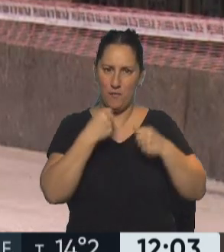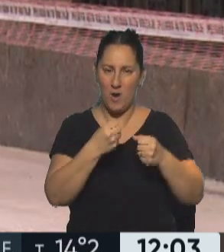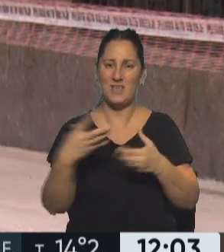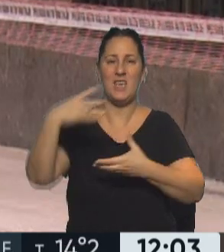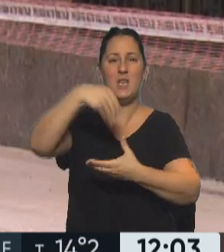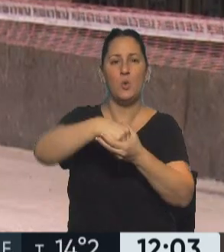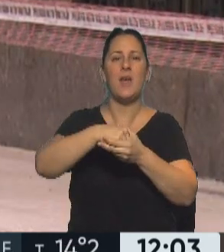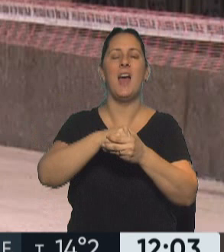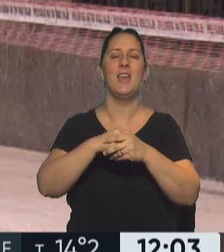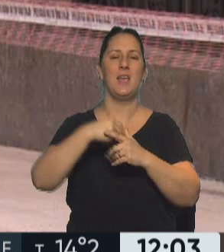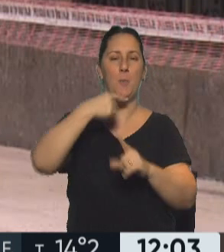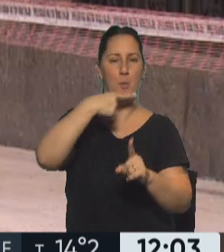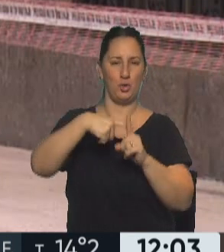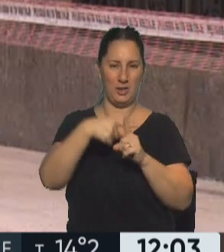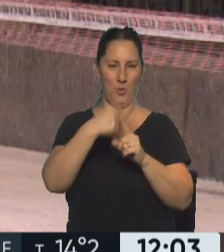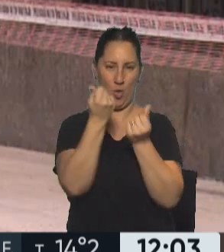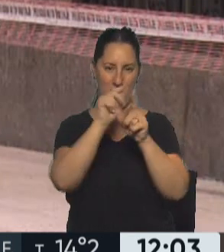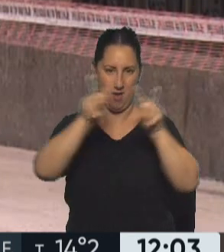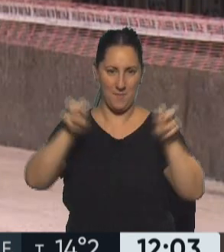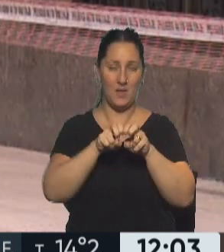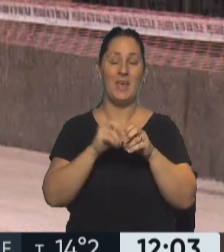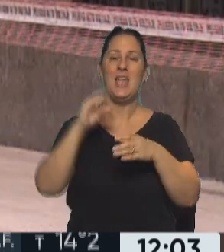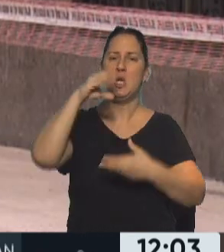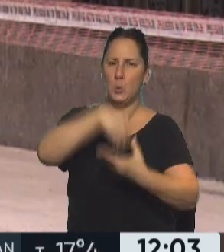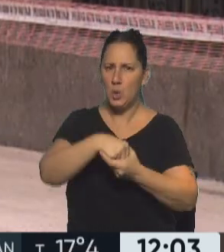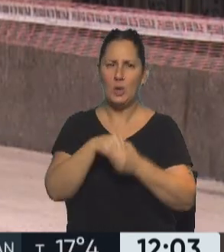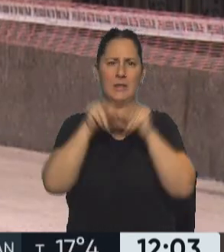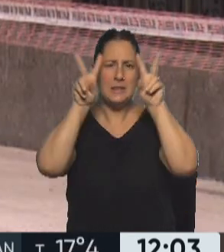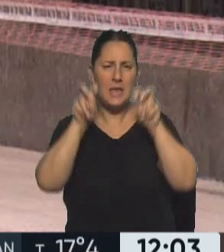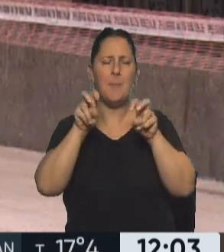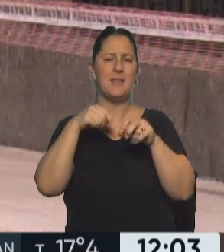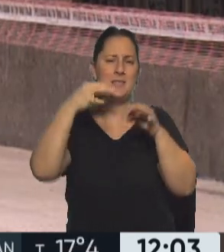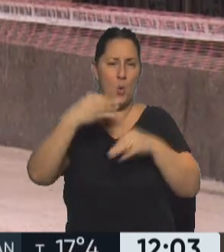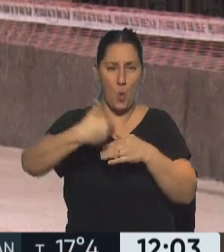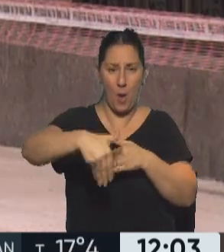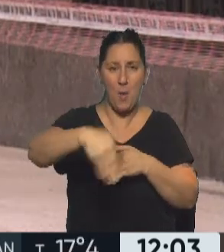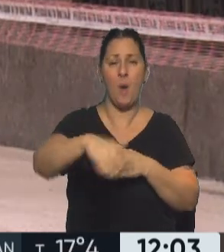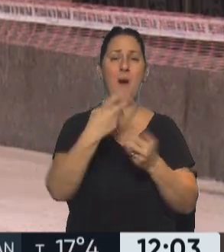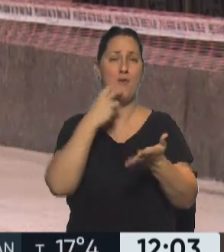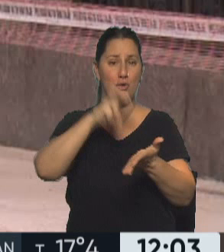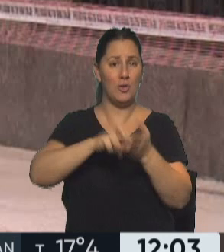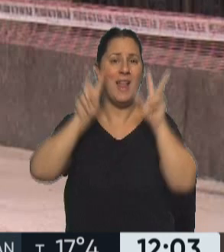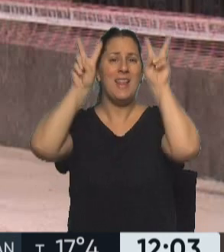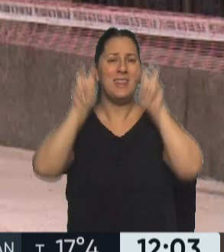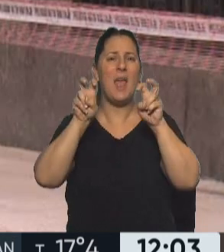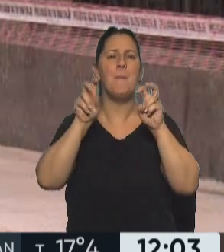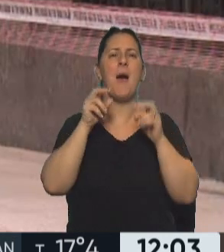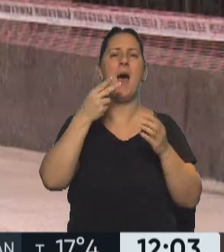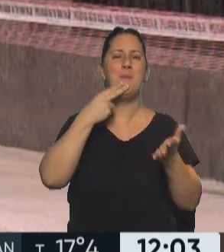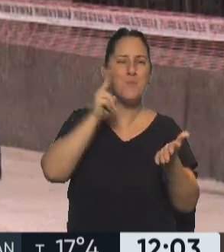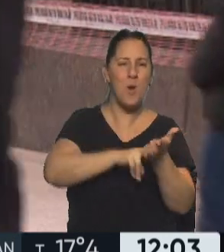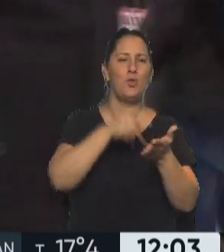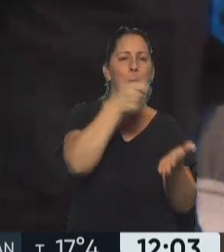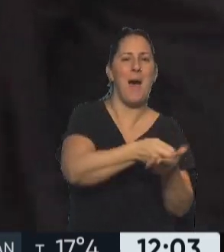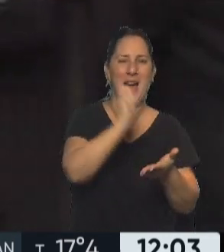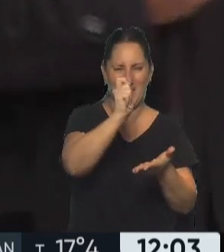y el superávit comercial. Nos quedamos con el tema de la inclusión porque vamos a estar desarrollando seguramente en el transcurso del noticiero el tema de la segmentación de tarifas,